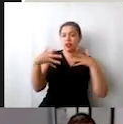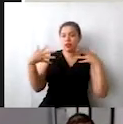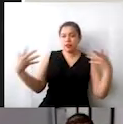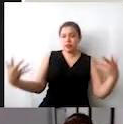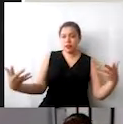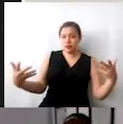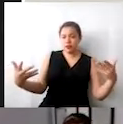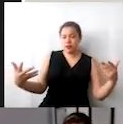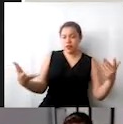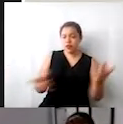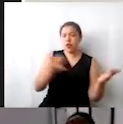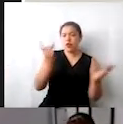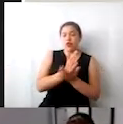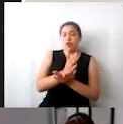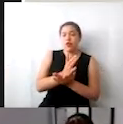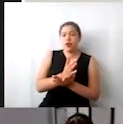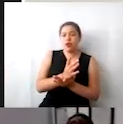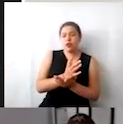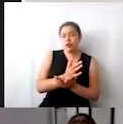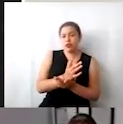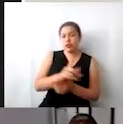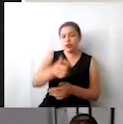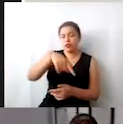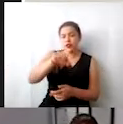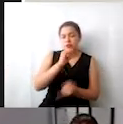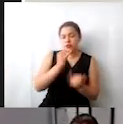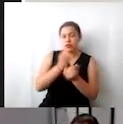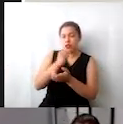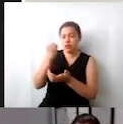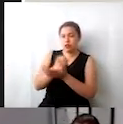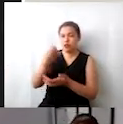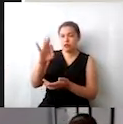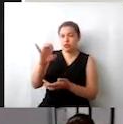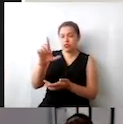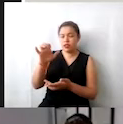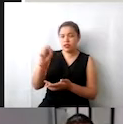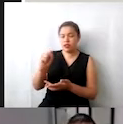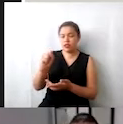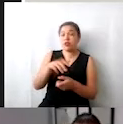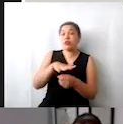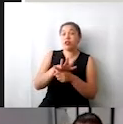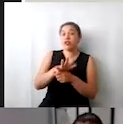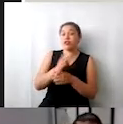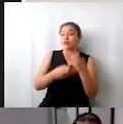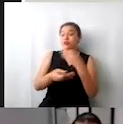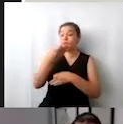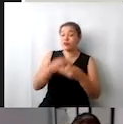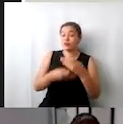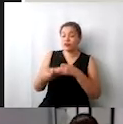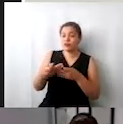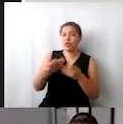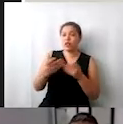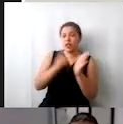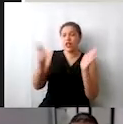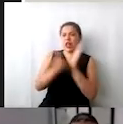no solamente las de pago. Aquí en obligaciones fiscales están, ¿cuáles? Todas, donde la ley no distingue,